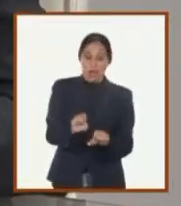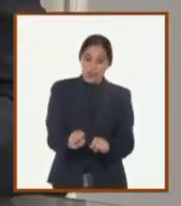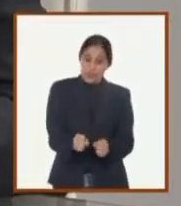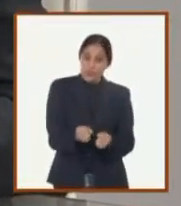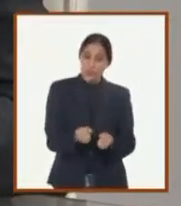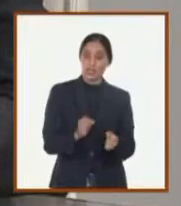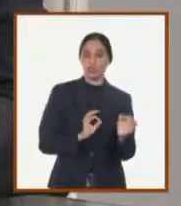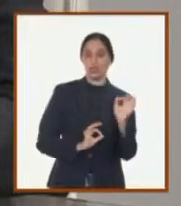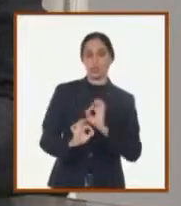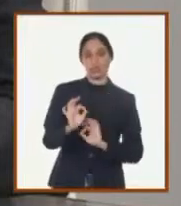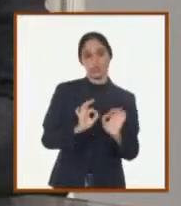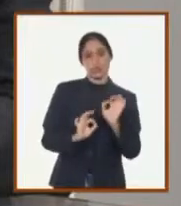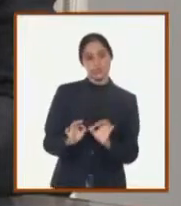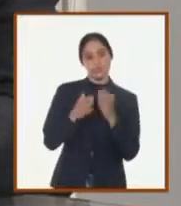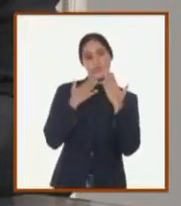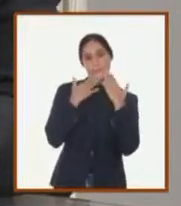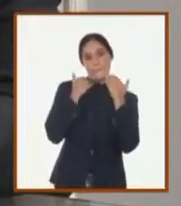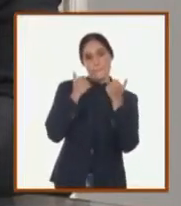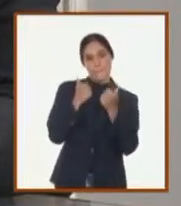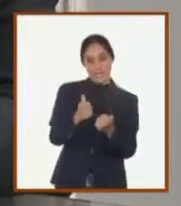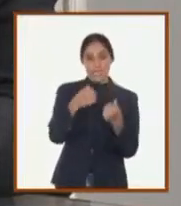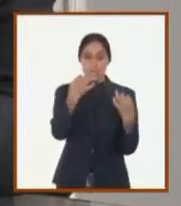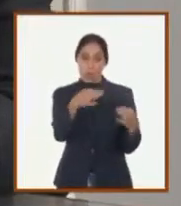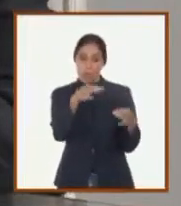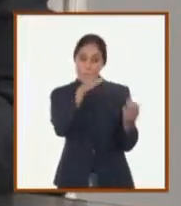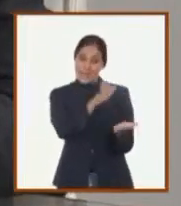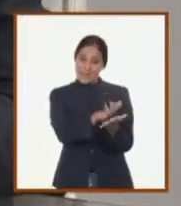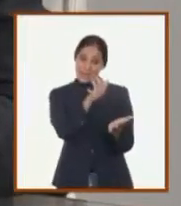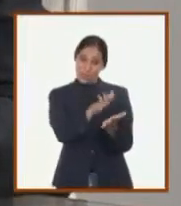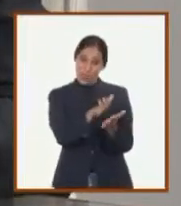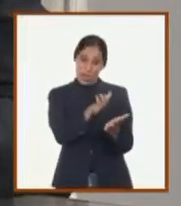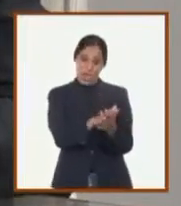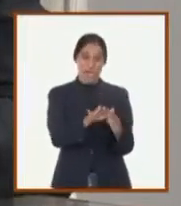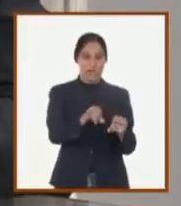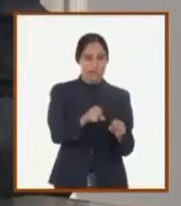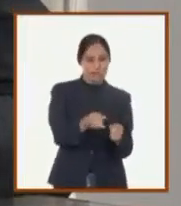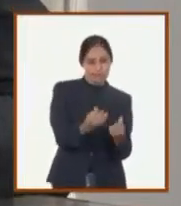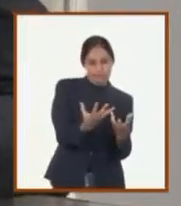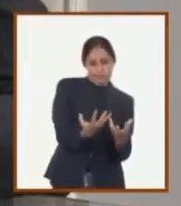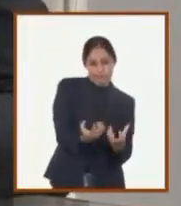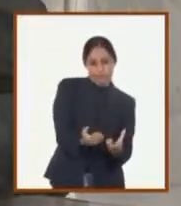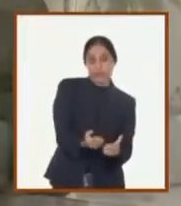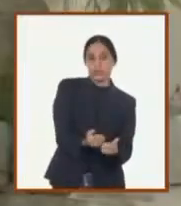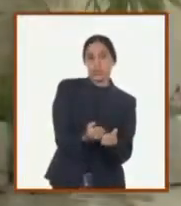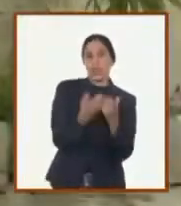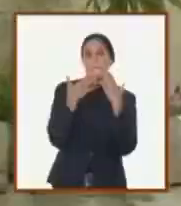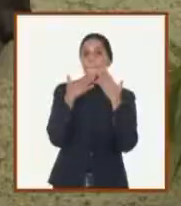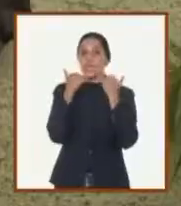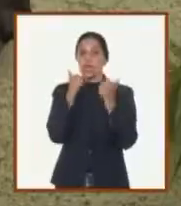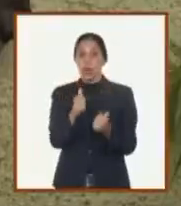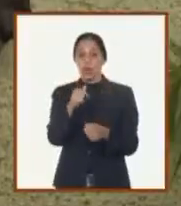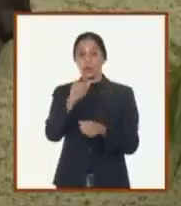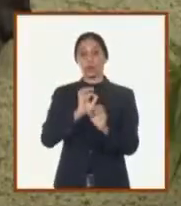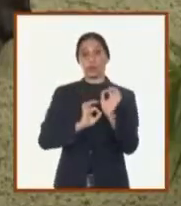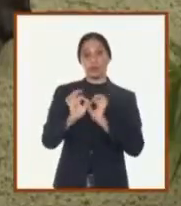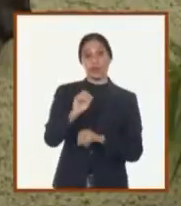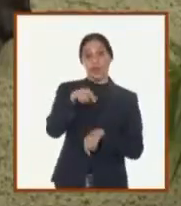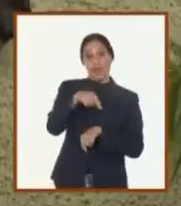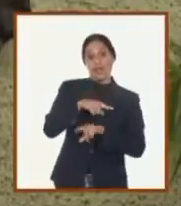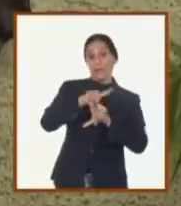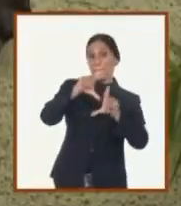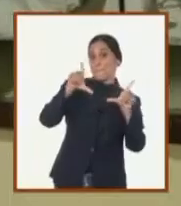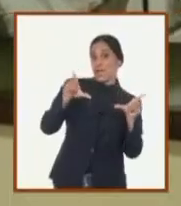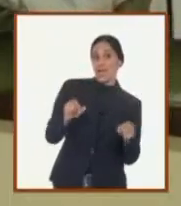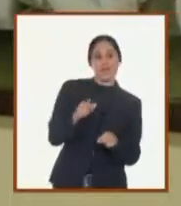para que un documento se conserve en el tiempo y eso se logra en un país como nuestro con tanta humedad tenemos